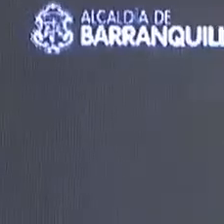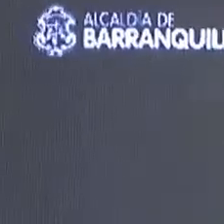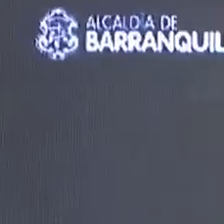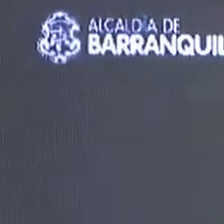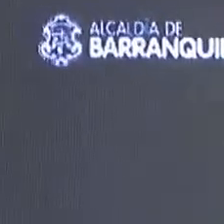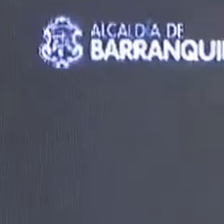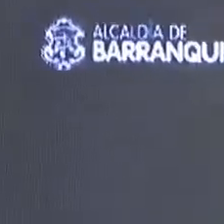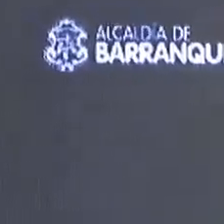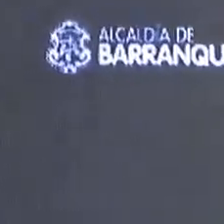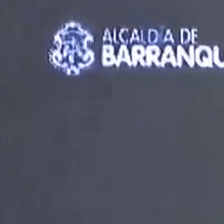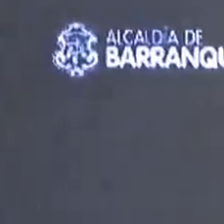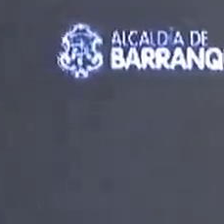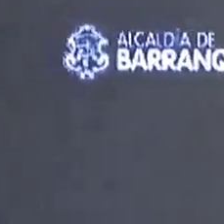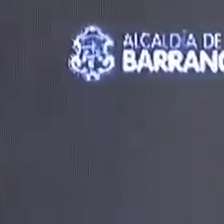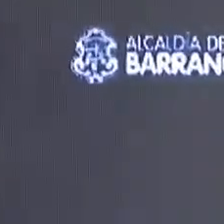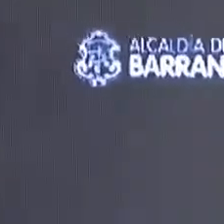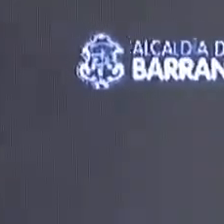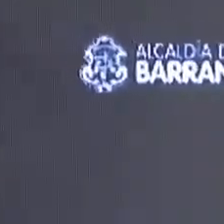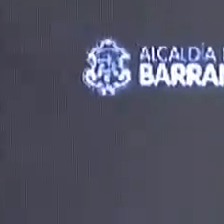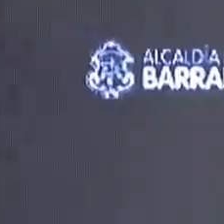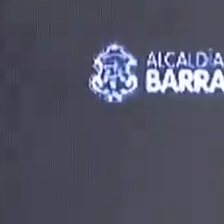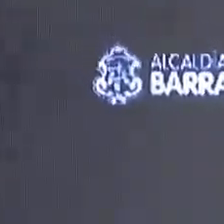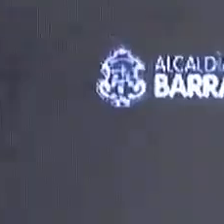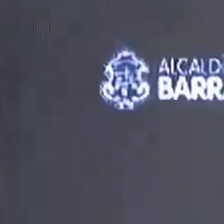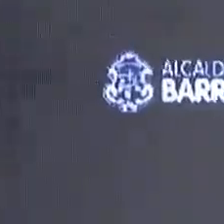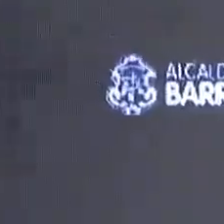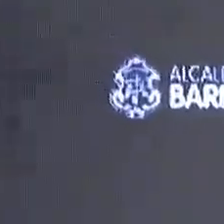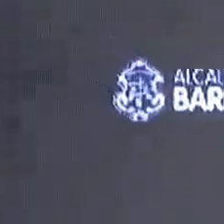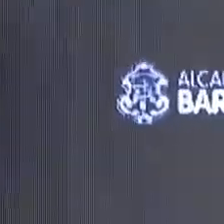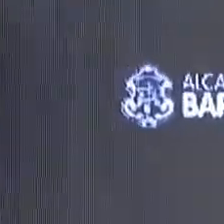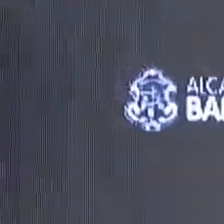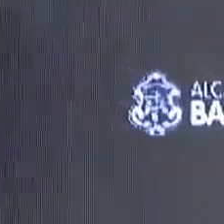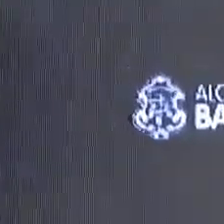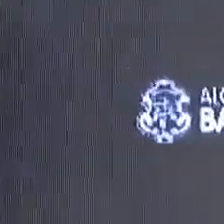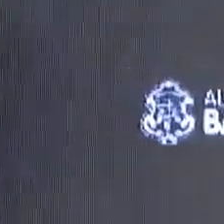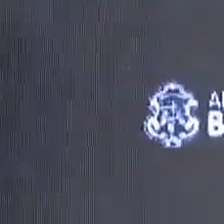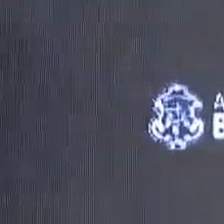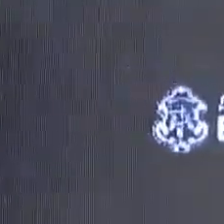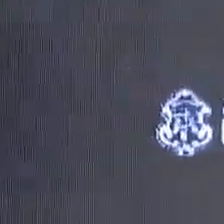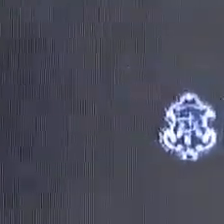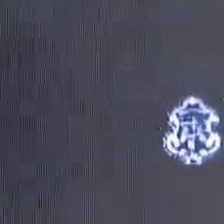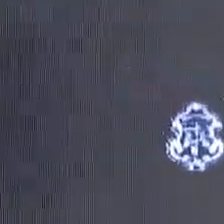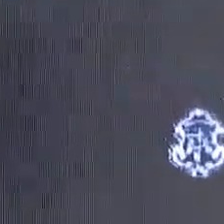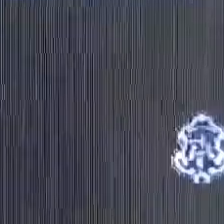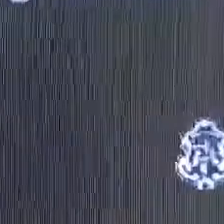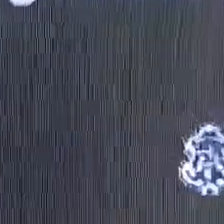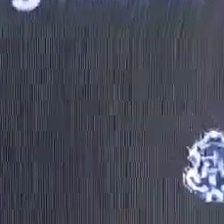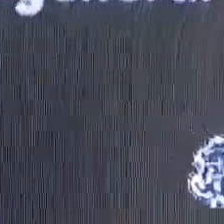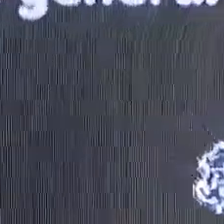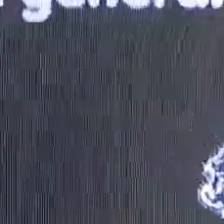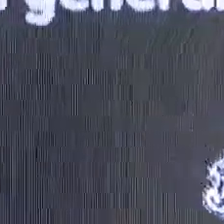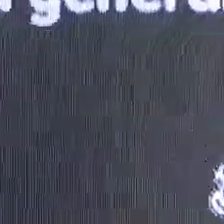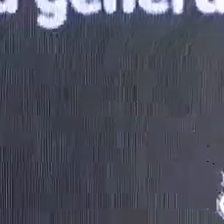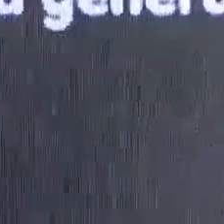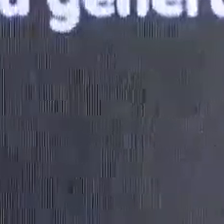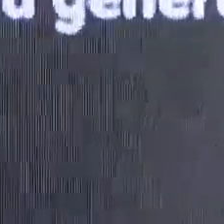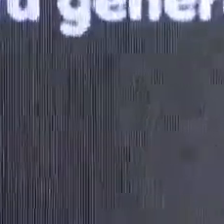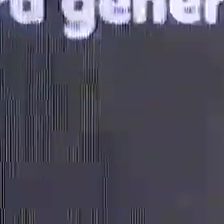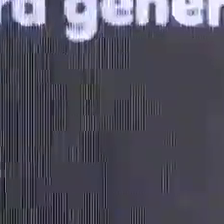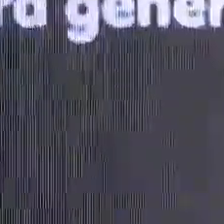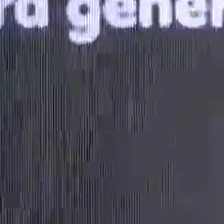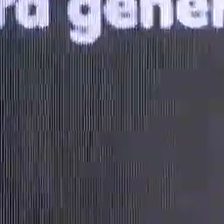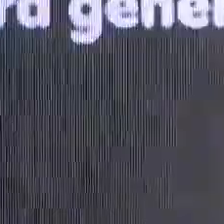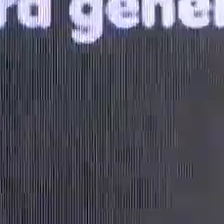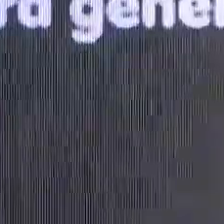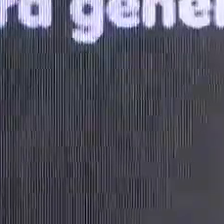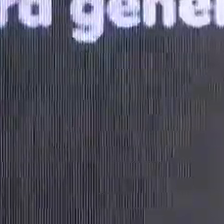dice un gran amigo, a Barranquilla la trajimos al río y ahora le apostamos llevarla al mar, a la ciénaga y